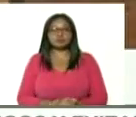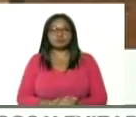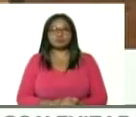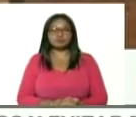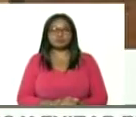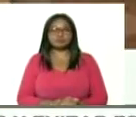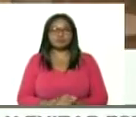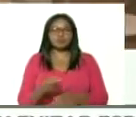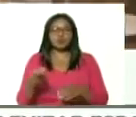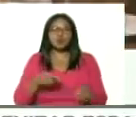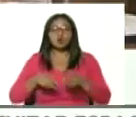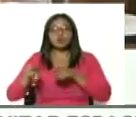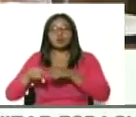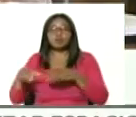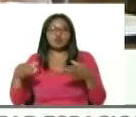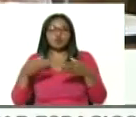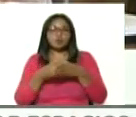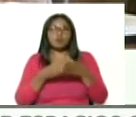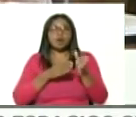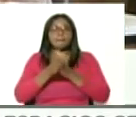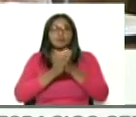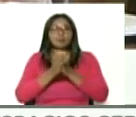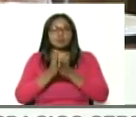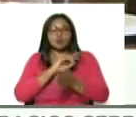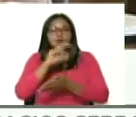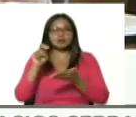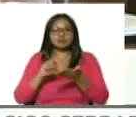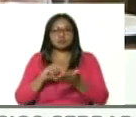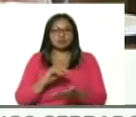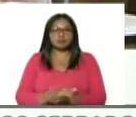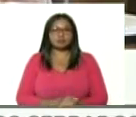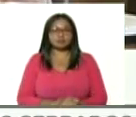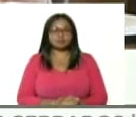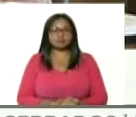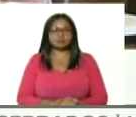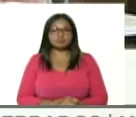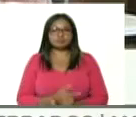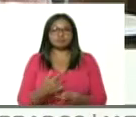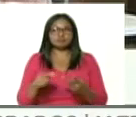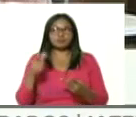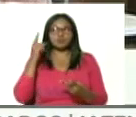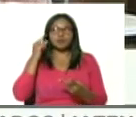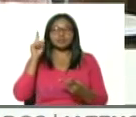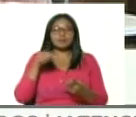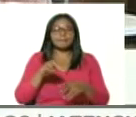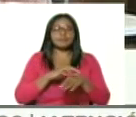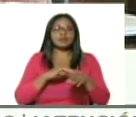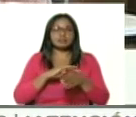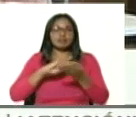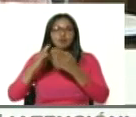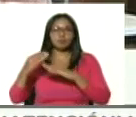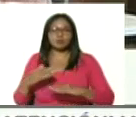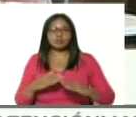Rodríguez, coordinador del equipo promotor nacional, Noris Herrera, ministra